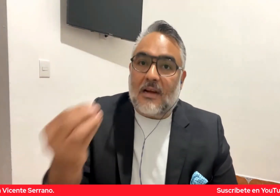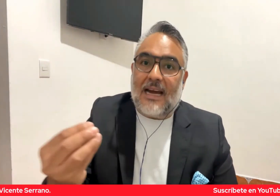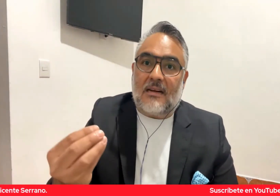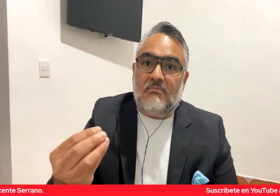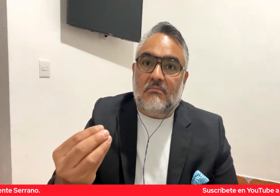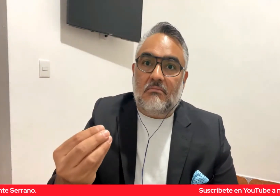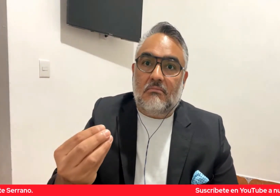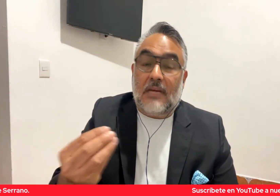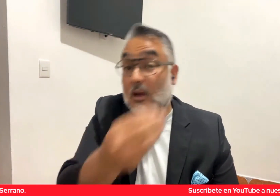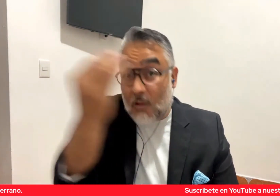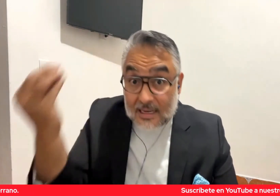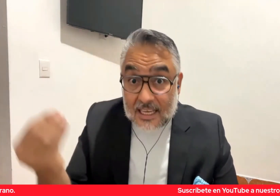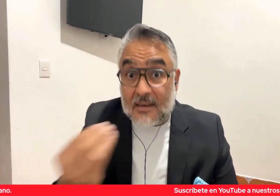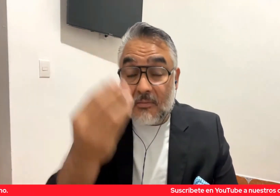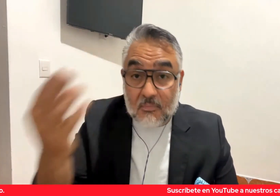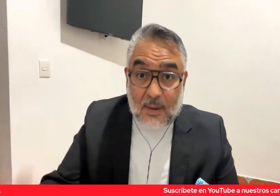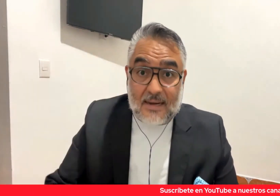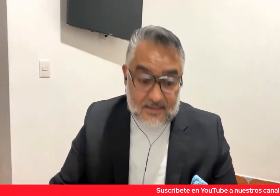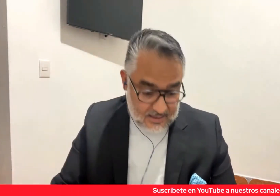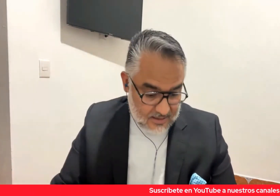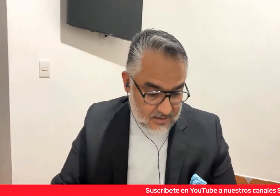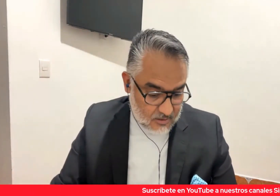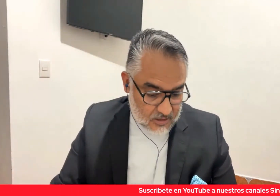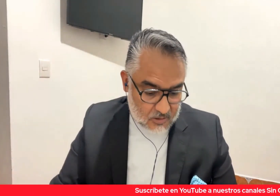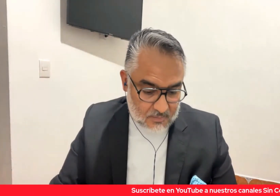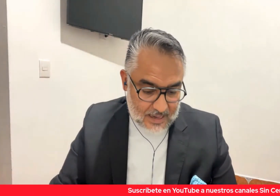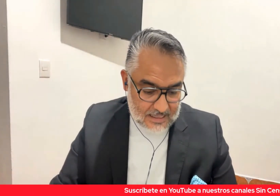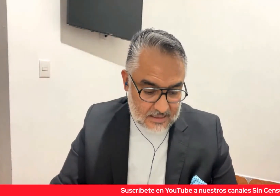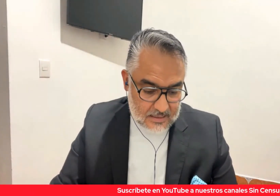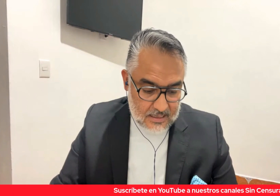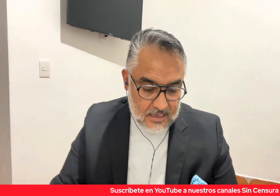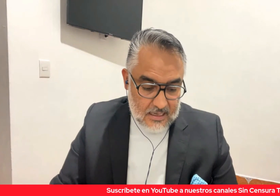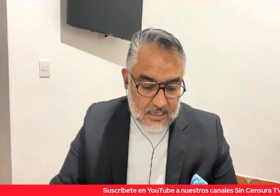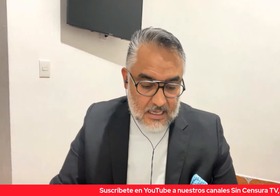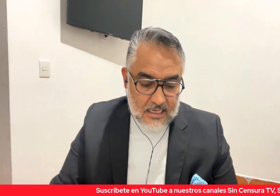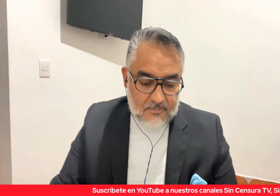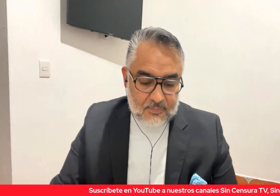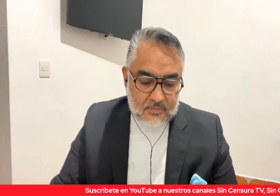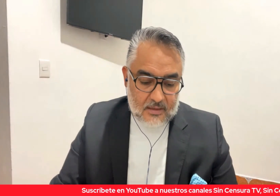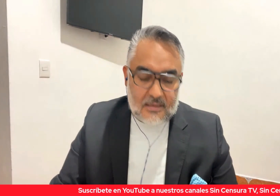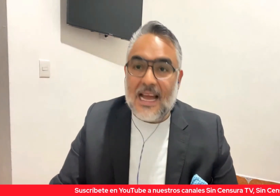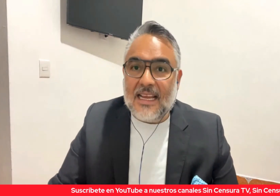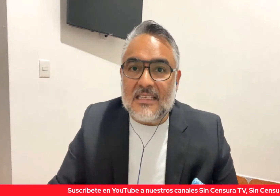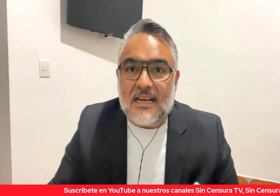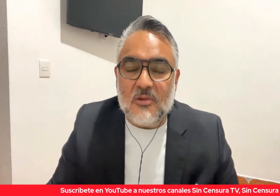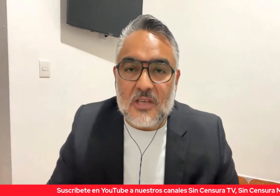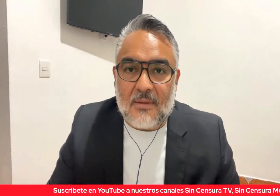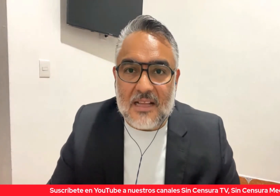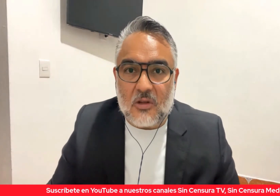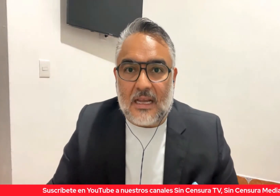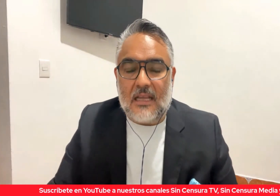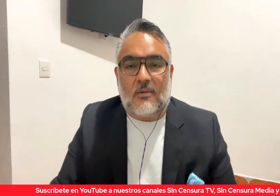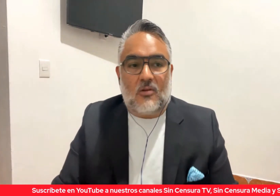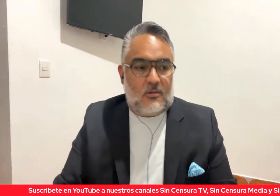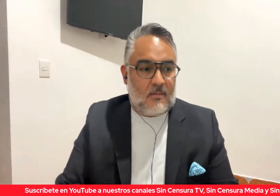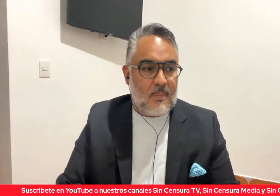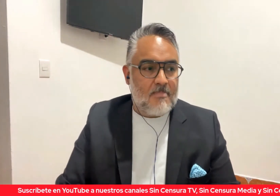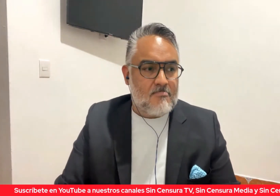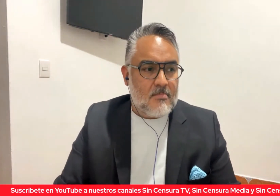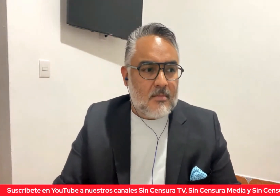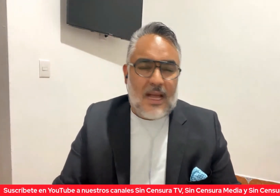de educar en cualquier parte de nuestro país. Y ya que estamos hablando de